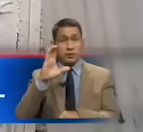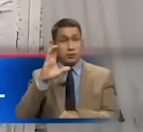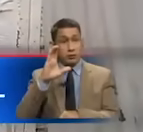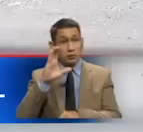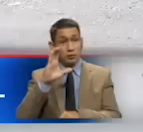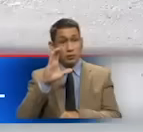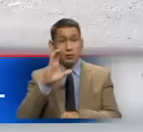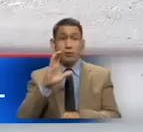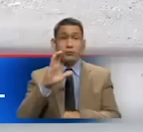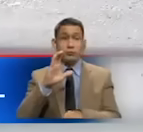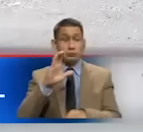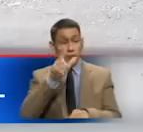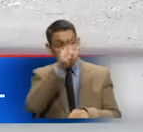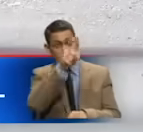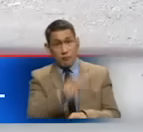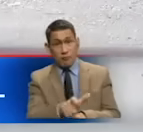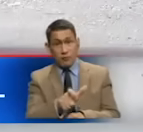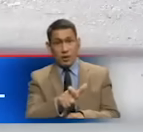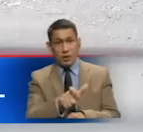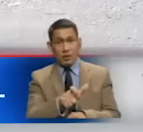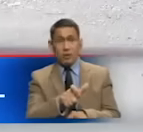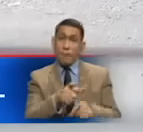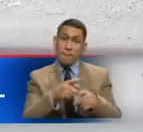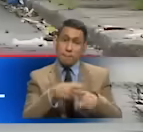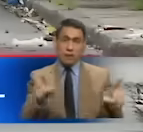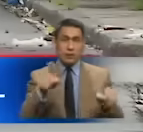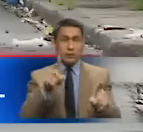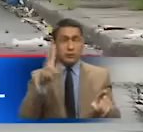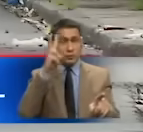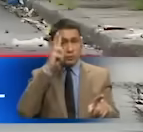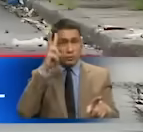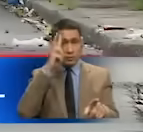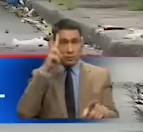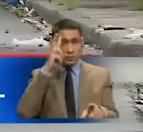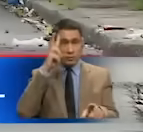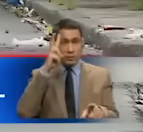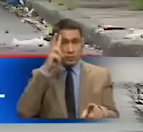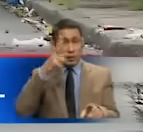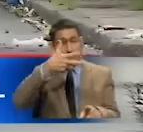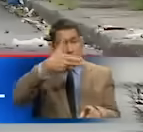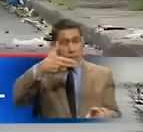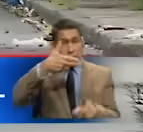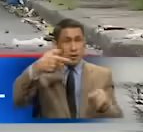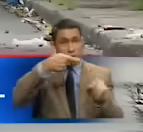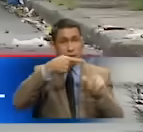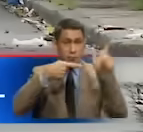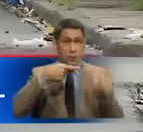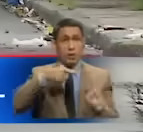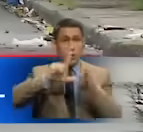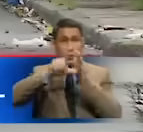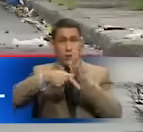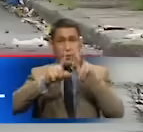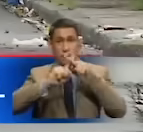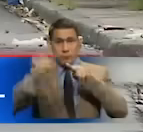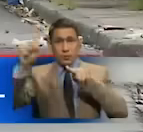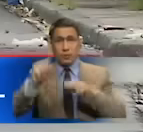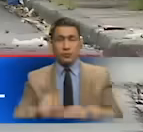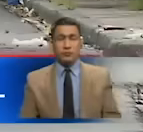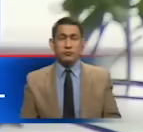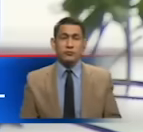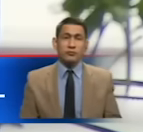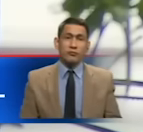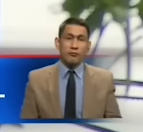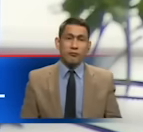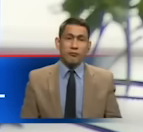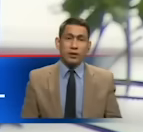se metieron a este callejón para escapar. Sin embargo, los sujetos los acribillaron. ¿Cuántas veces dispararon los sujetos contra usted? Siquiera